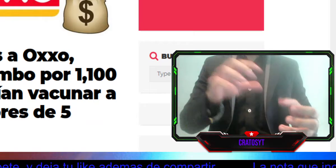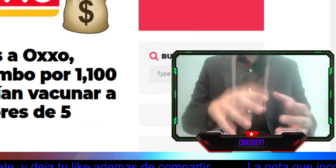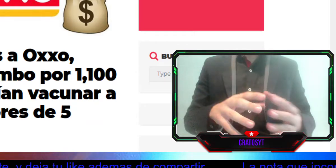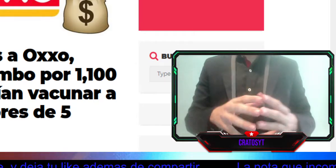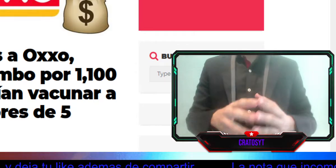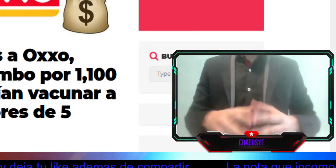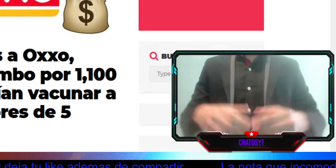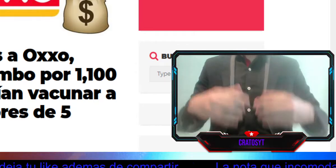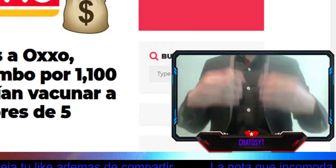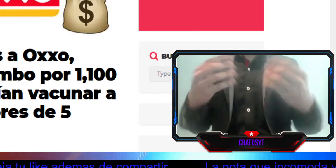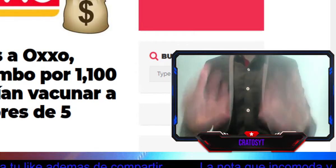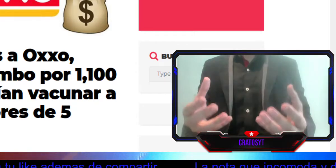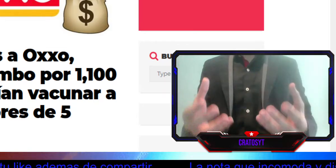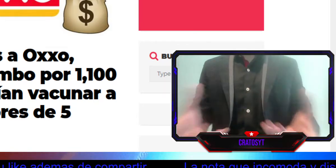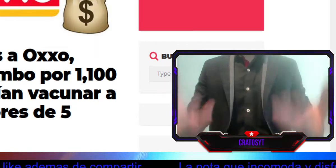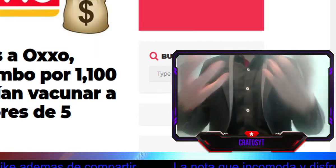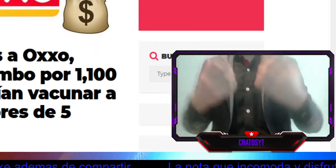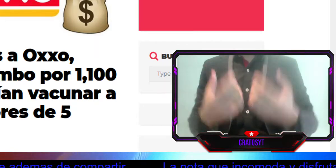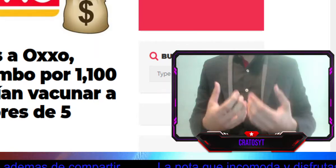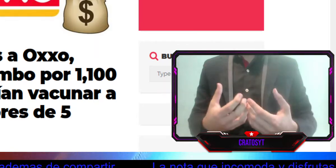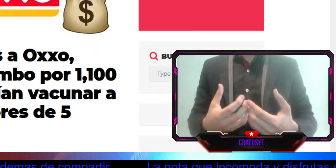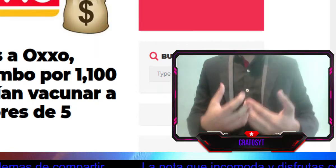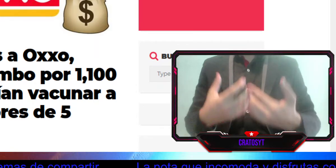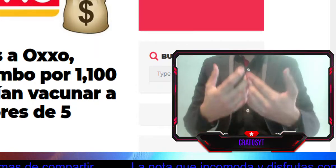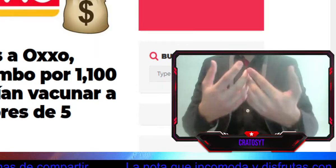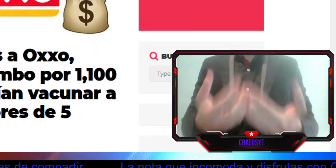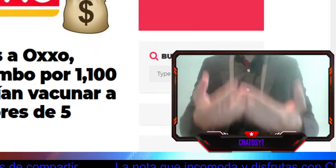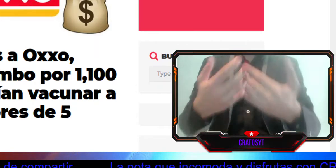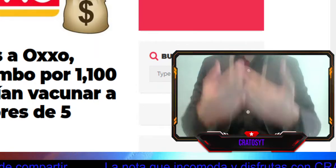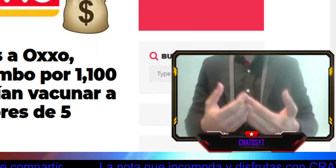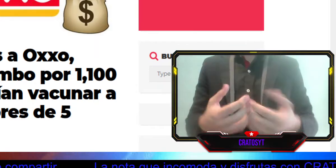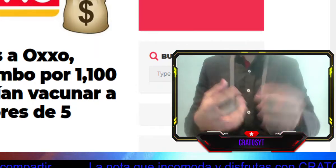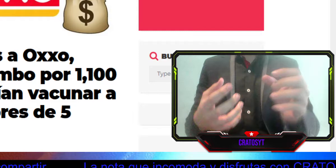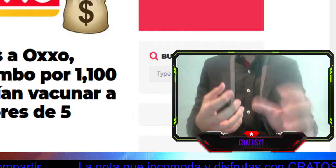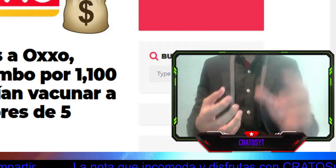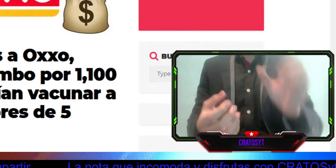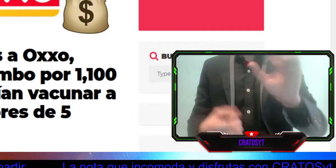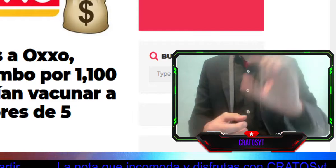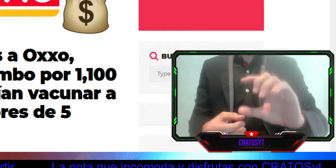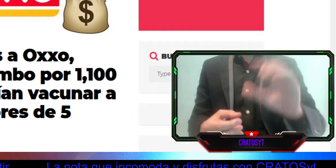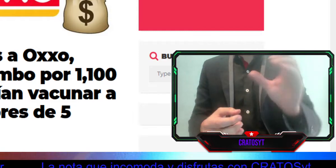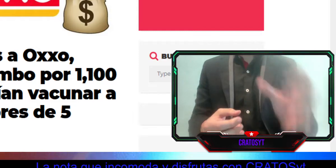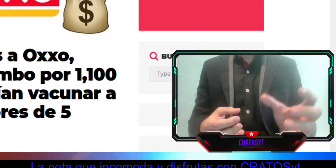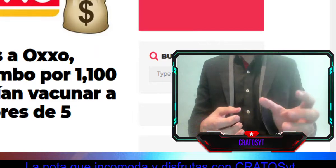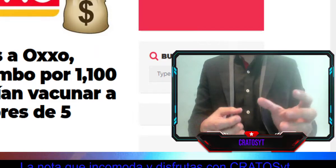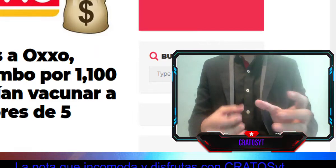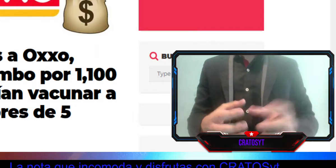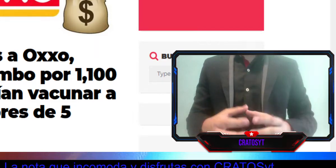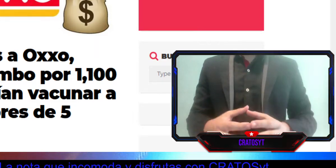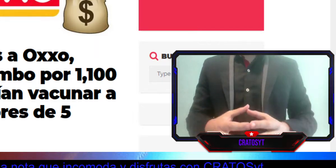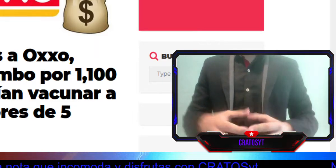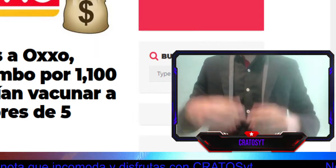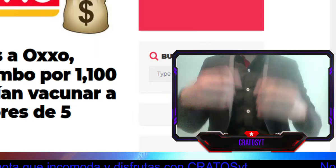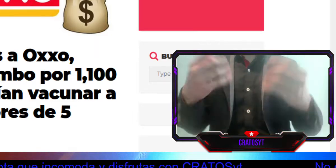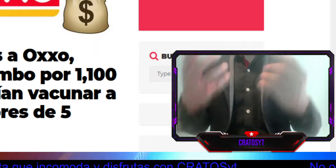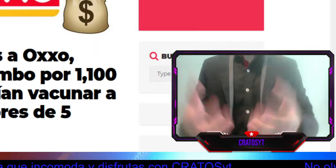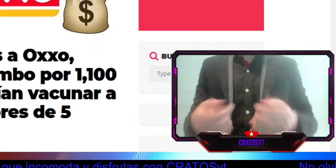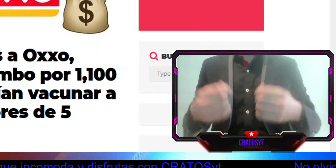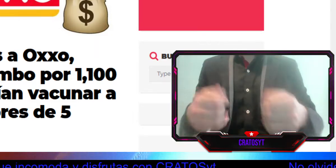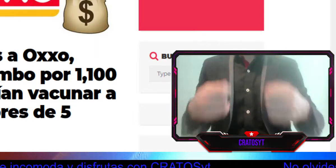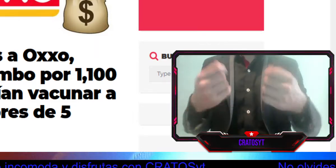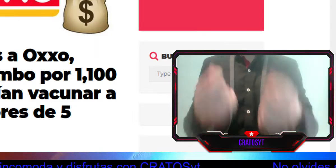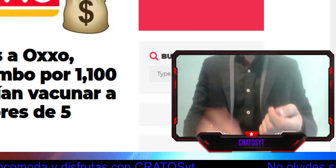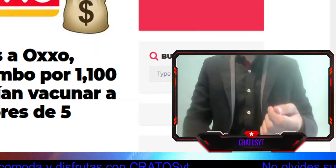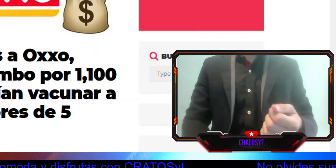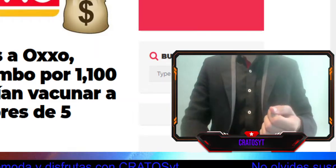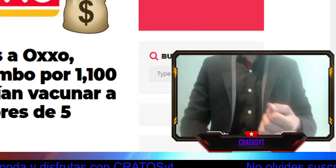solares y eólicas, los que están perdiendo es el Estado y la misma CFE. Por eso es que se mencionan estos subsidios, por eso es que se menciona que se